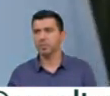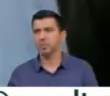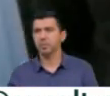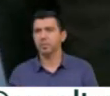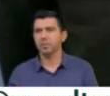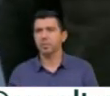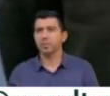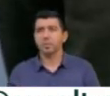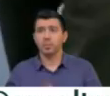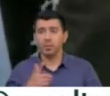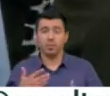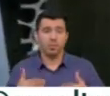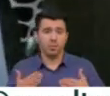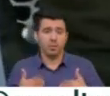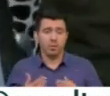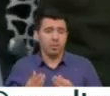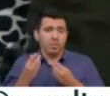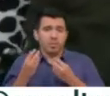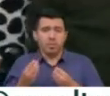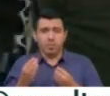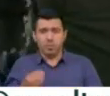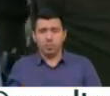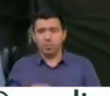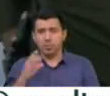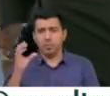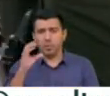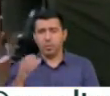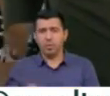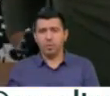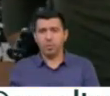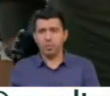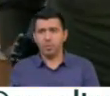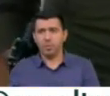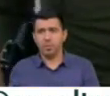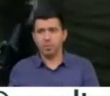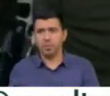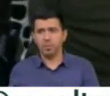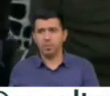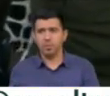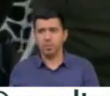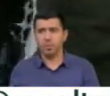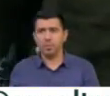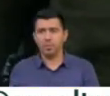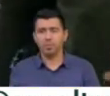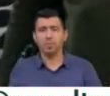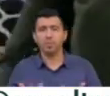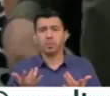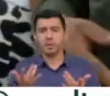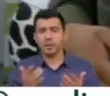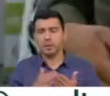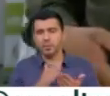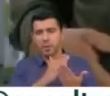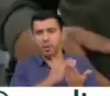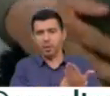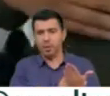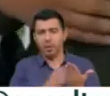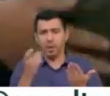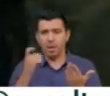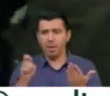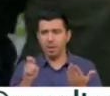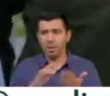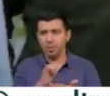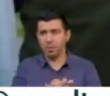alegro muchísimo por Colombia de que haya llegado a un acuerdo. Hay que esperar, es el texto del mismo.